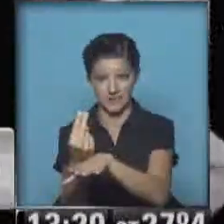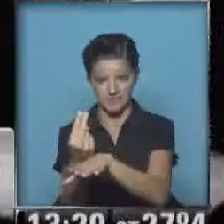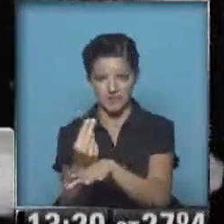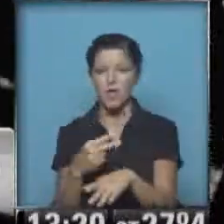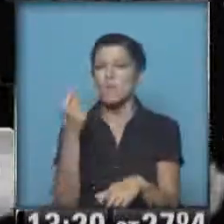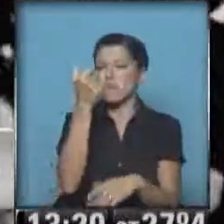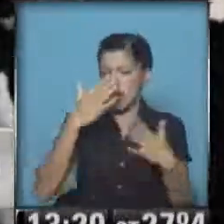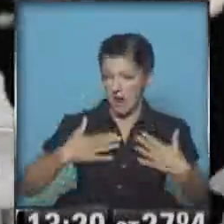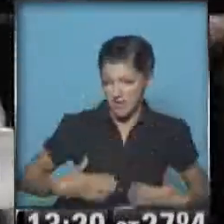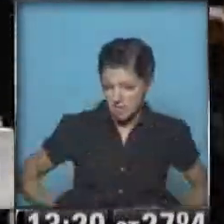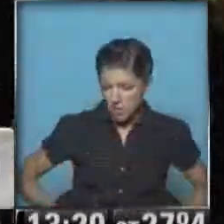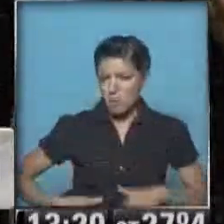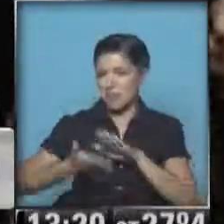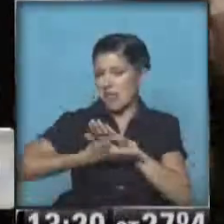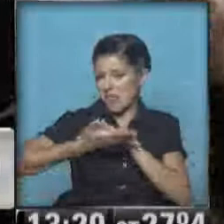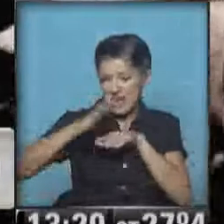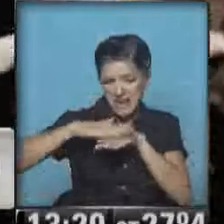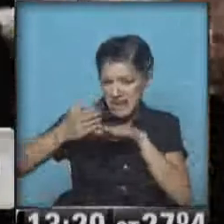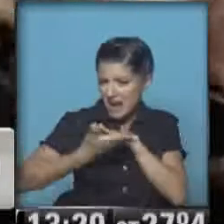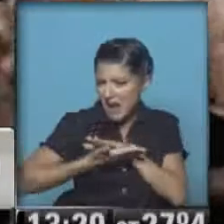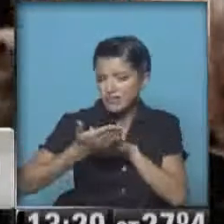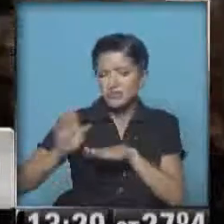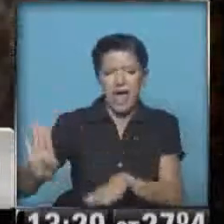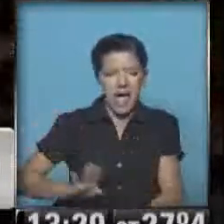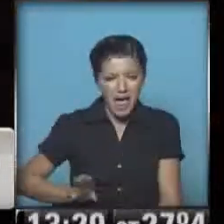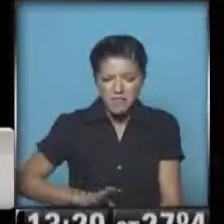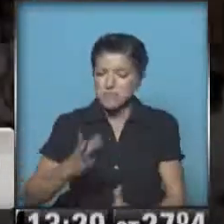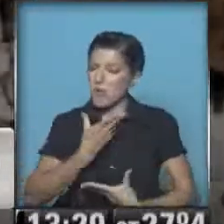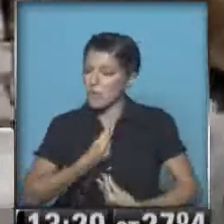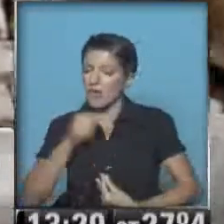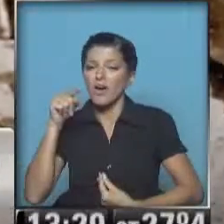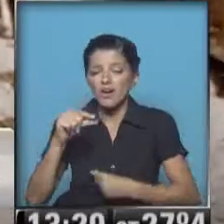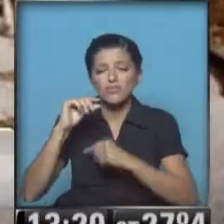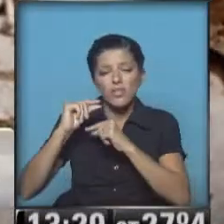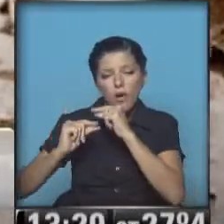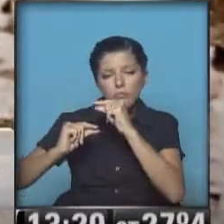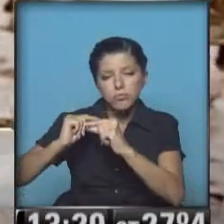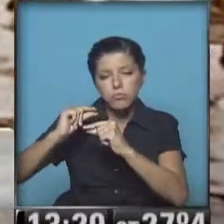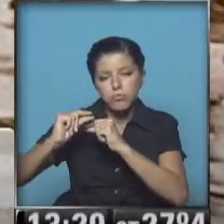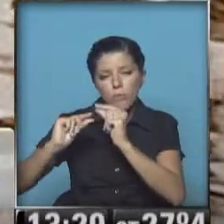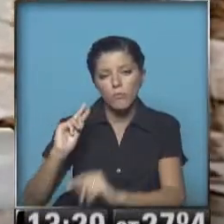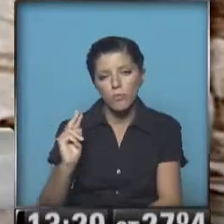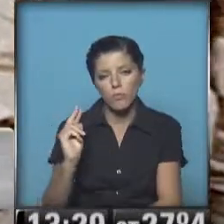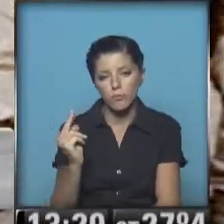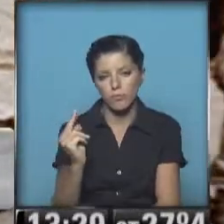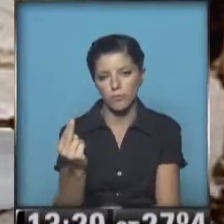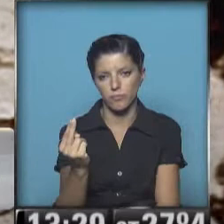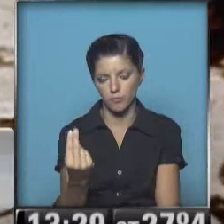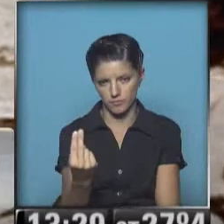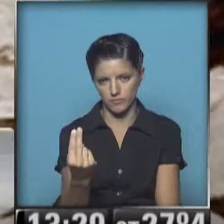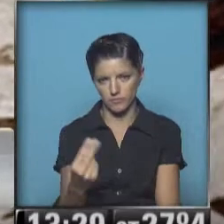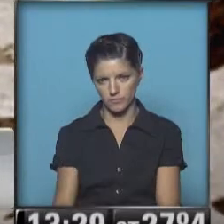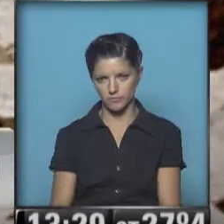Semidesnudos, descalzos, hambrientos y aterrorizados, fueron pereciendo uno a uno, sepultados bajo la